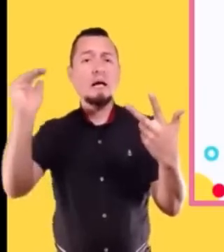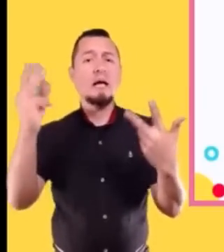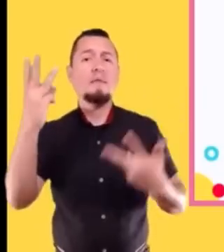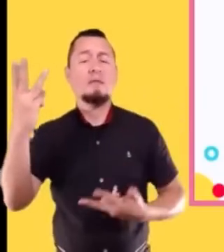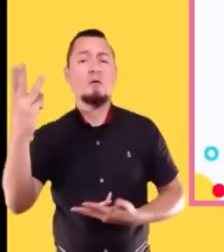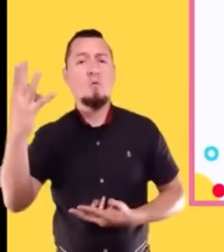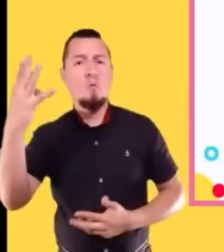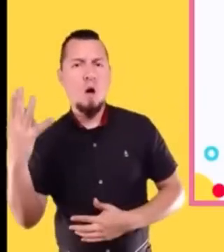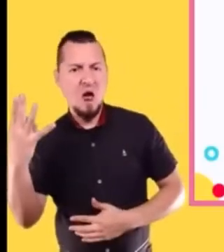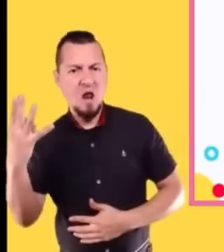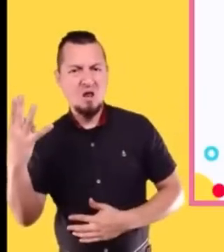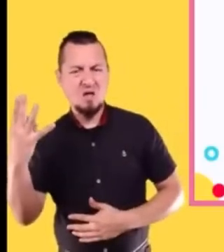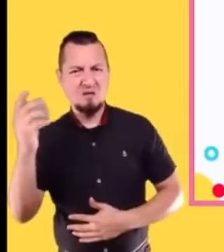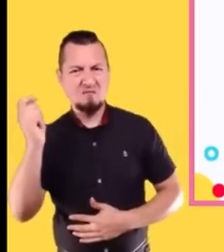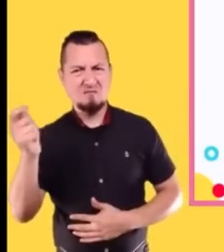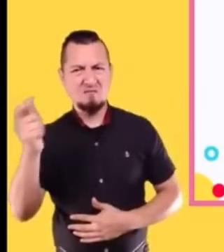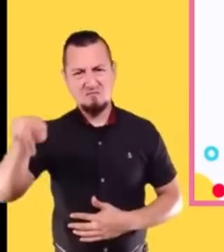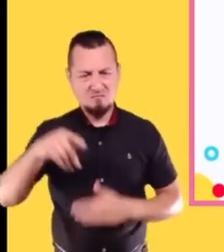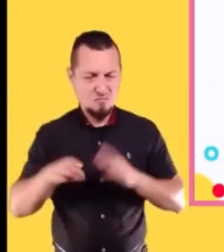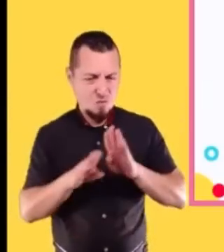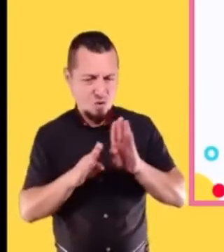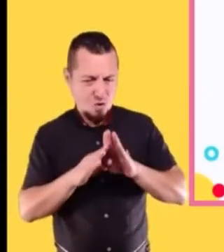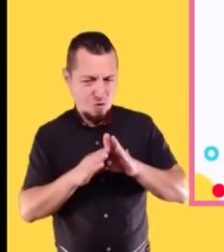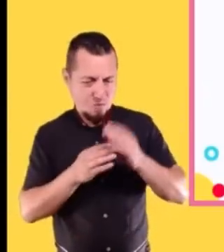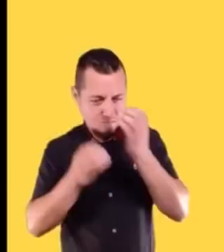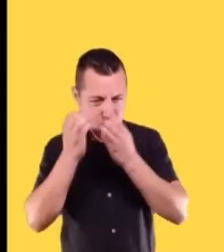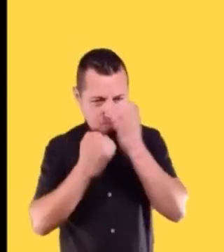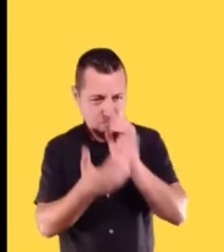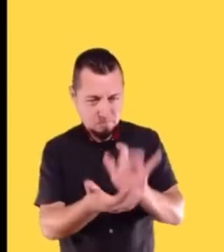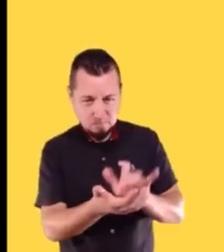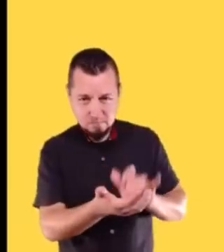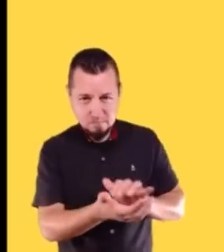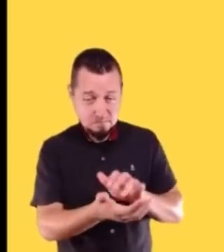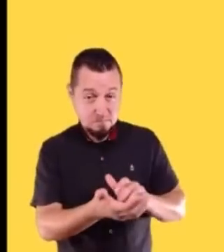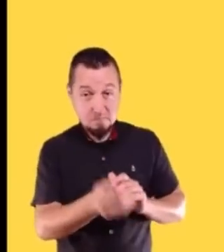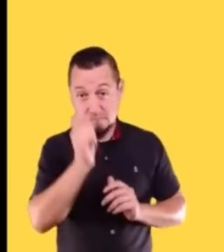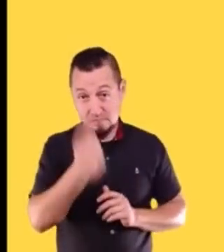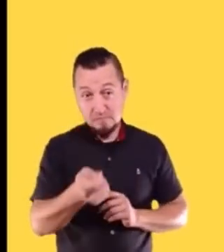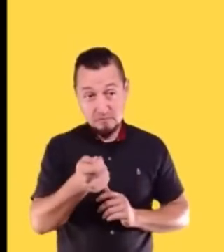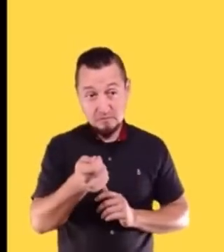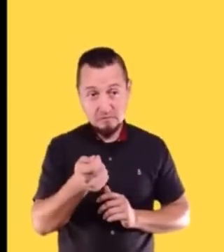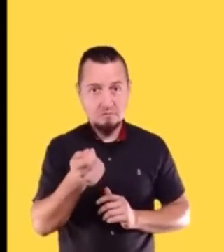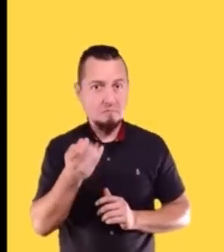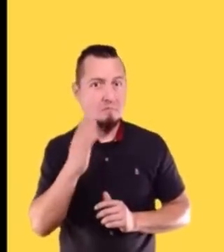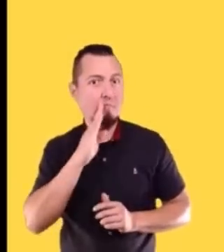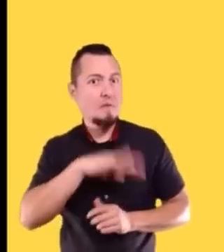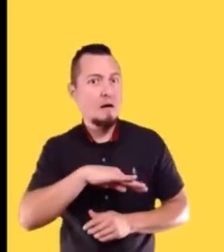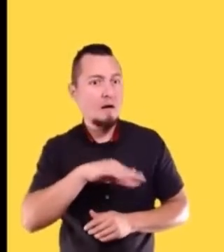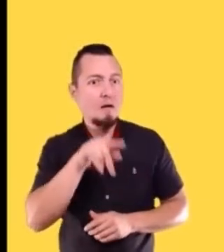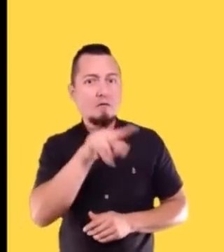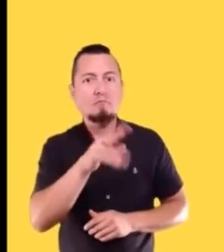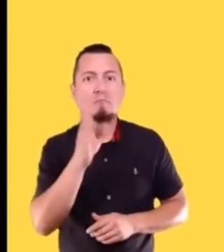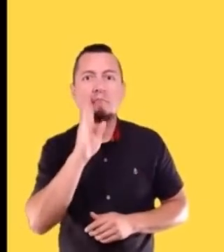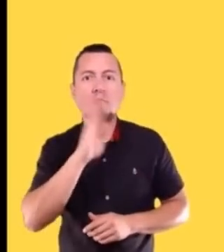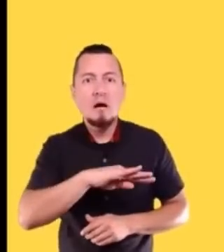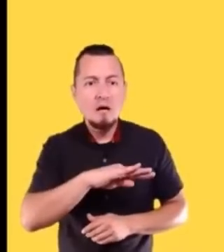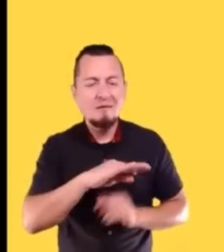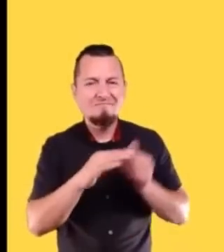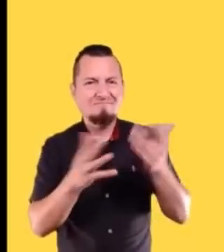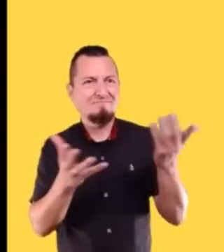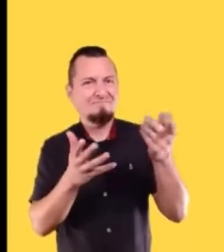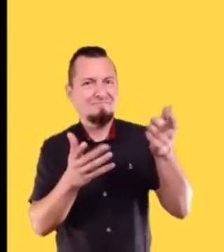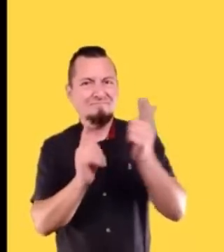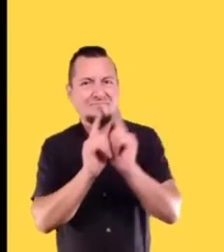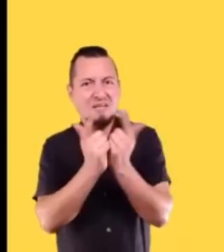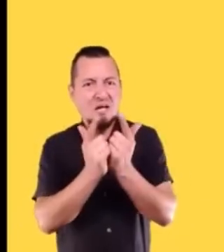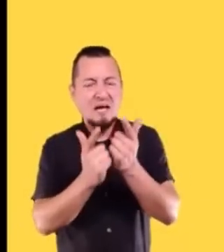tienen que tomar la calculadora para verificarlo, pero evidentemente está incorrecto. La fuente, insisto, son los libros, y estos errores